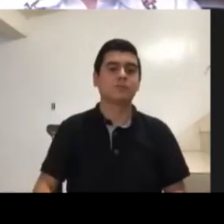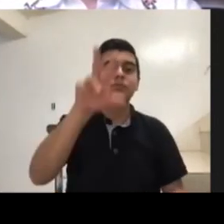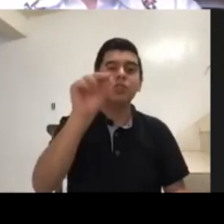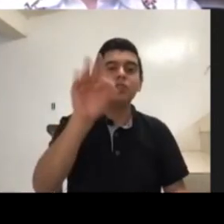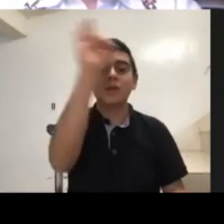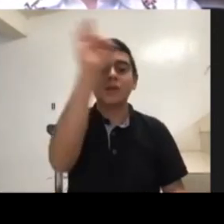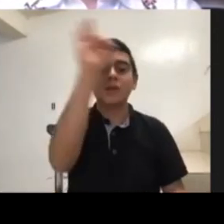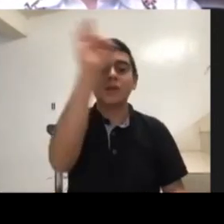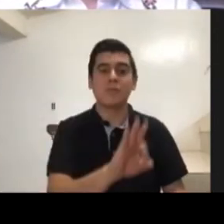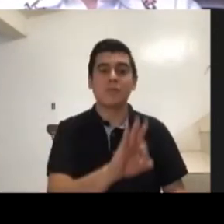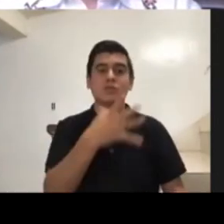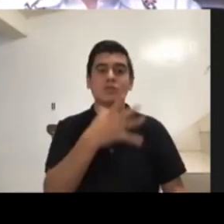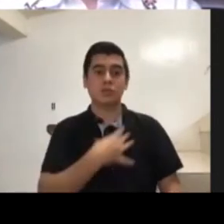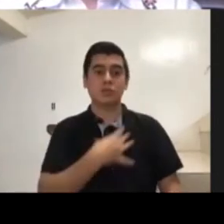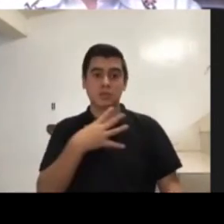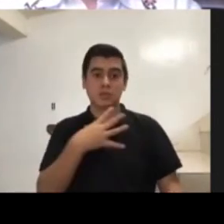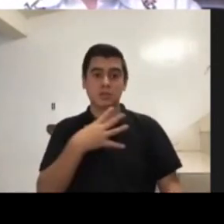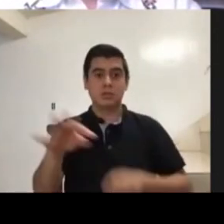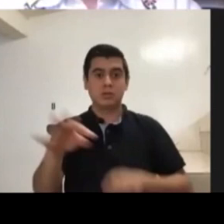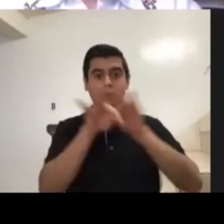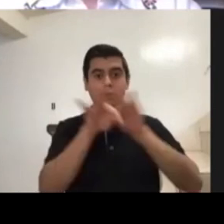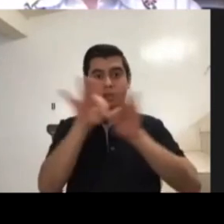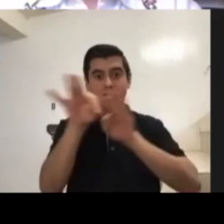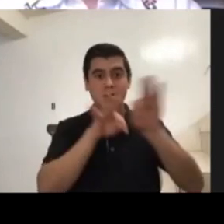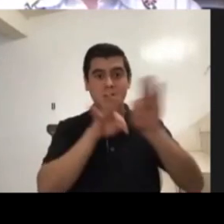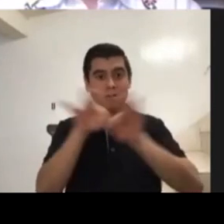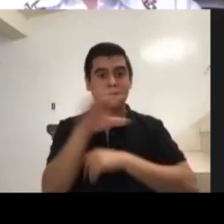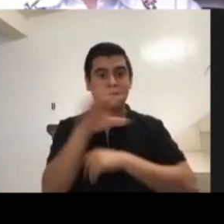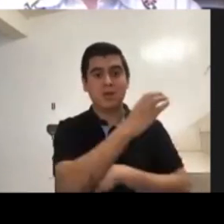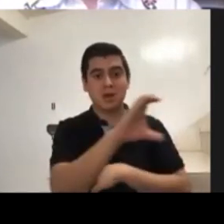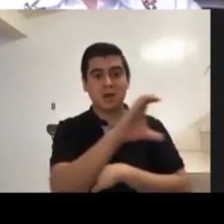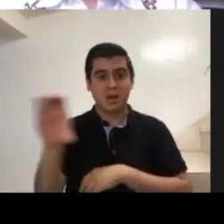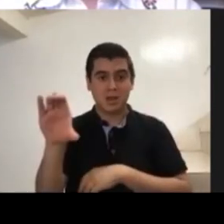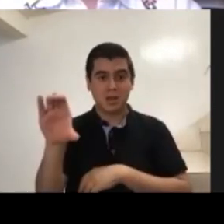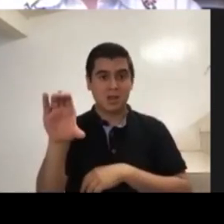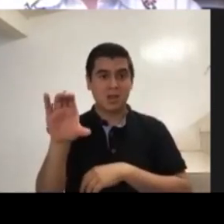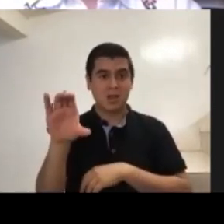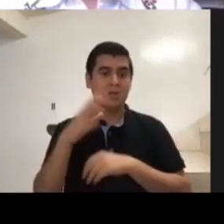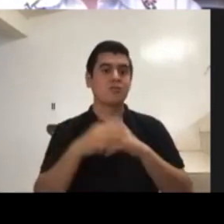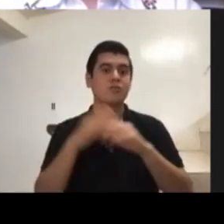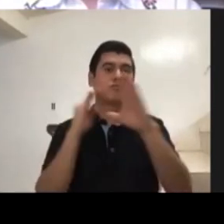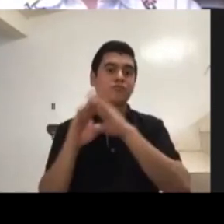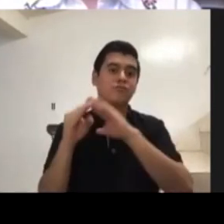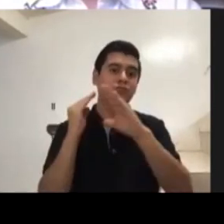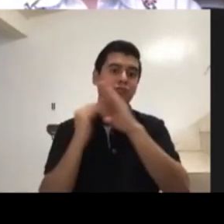los jornaleros agrícolas migrantes no van a la escuela.